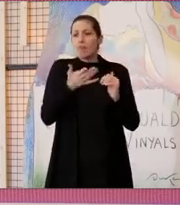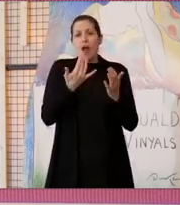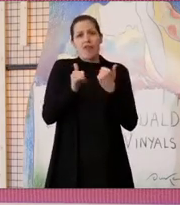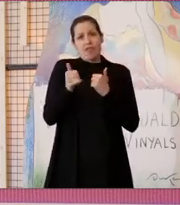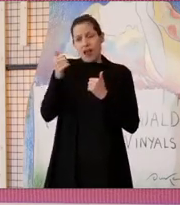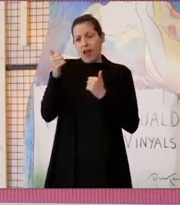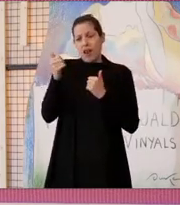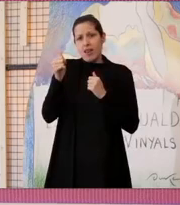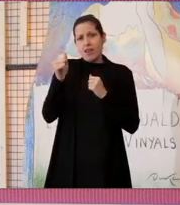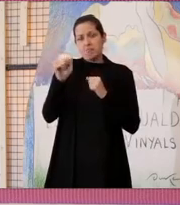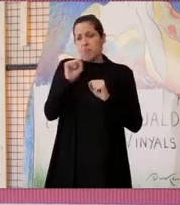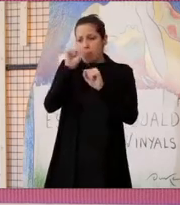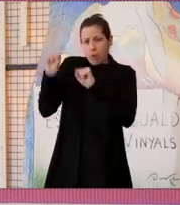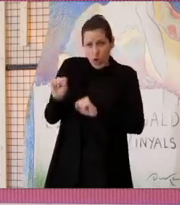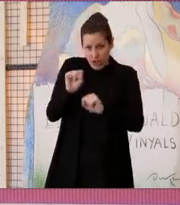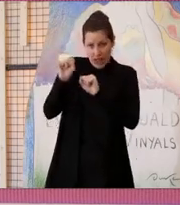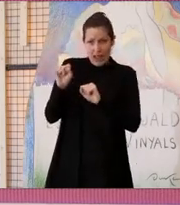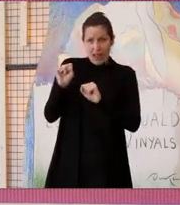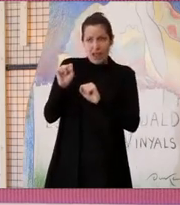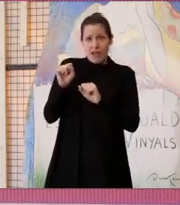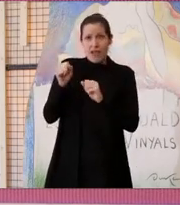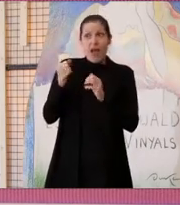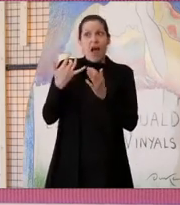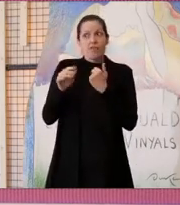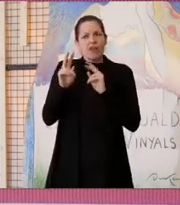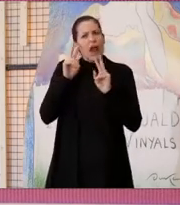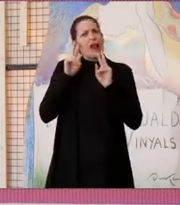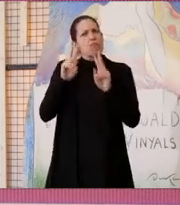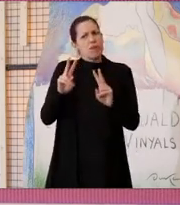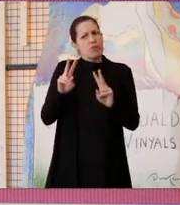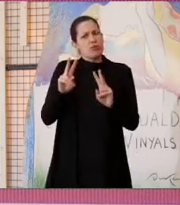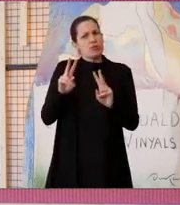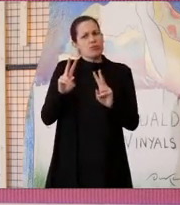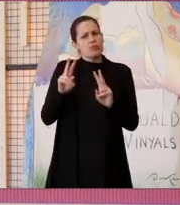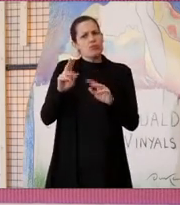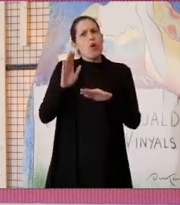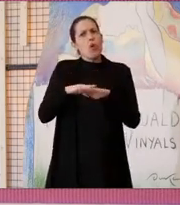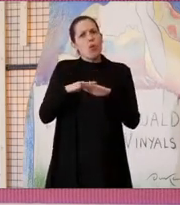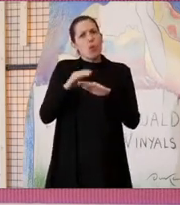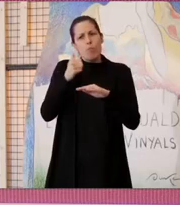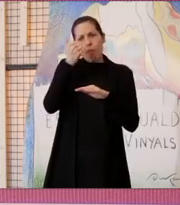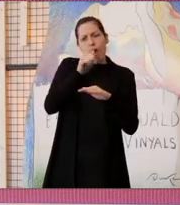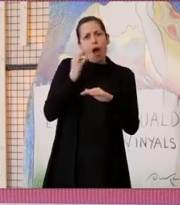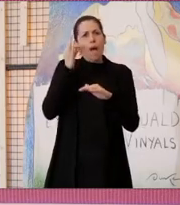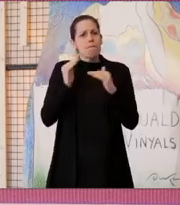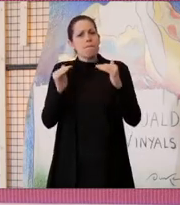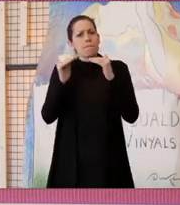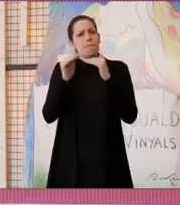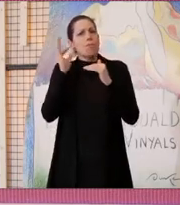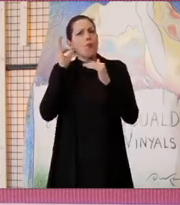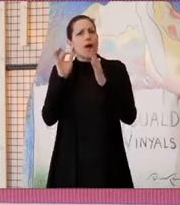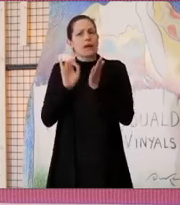y es que estamos viendo que la paridad está expulsando a mujeres de algunos sitios entonces cuidado no